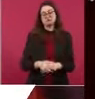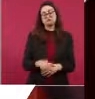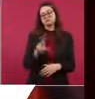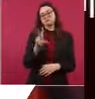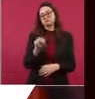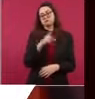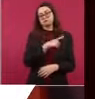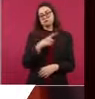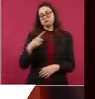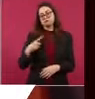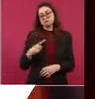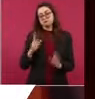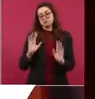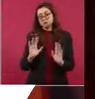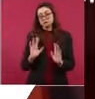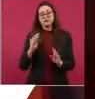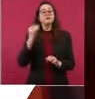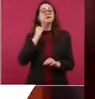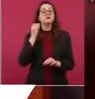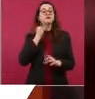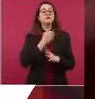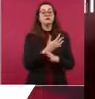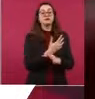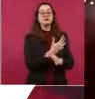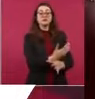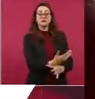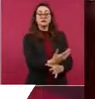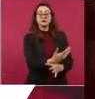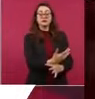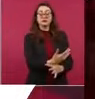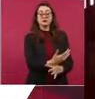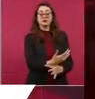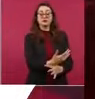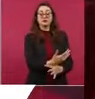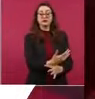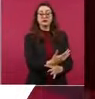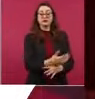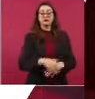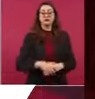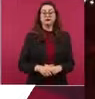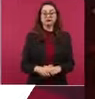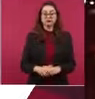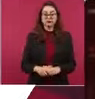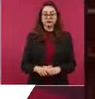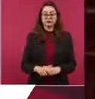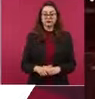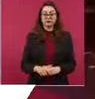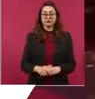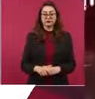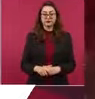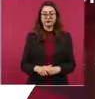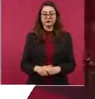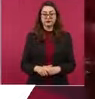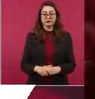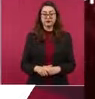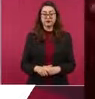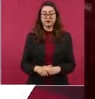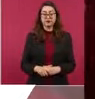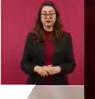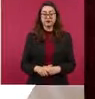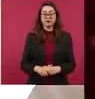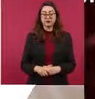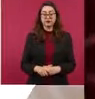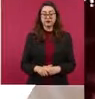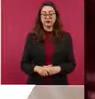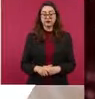pues fue un idiota, y dijo con respecto a las acciones que desarrolló en el tema del narcotráfico y